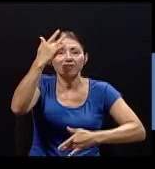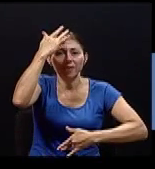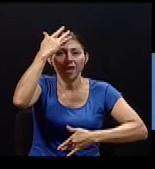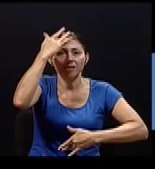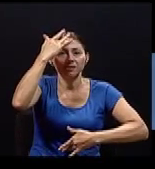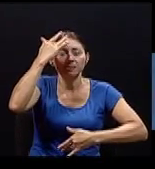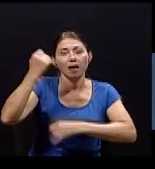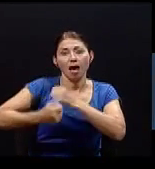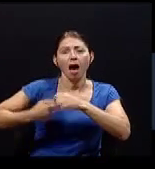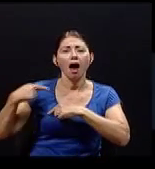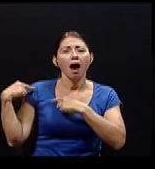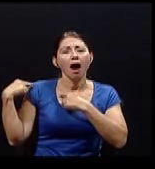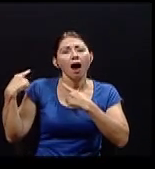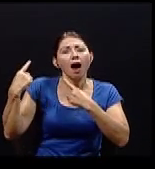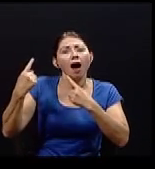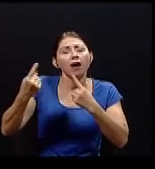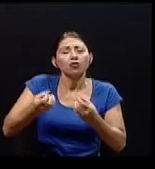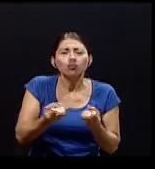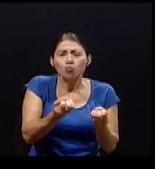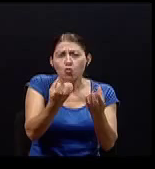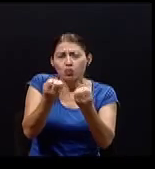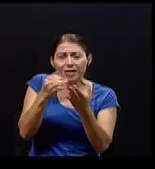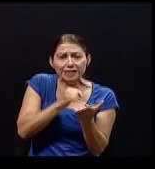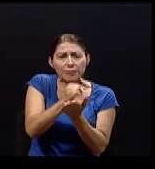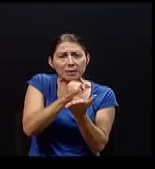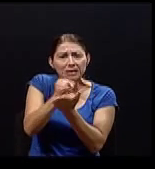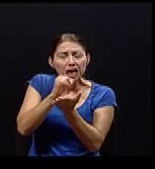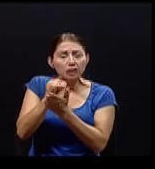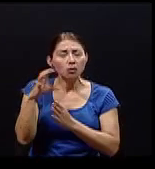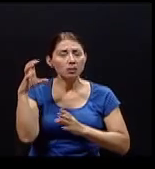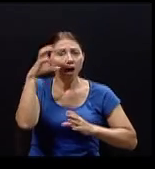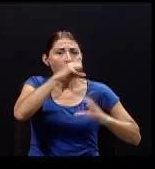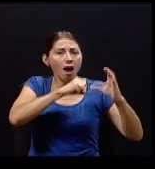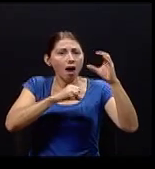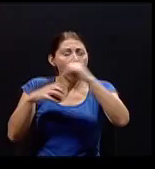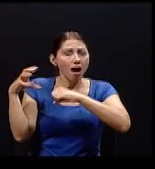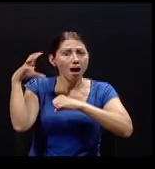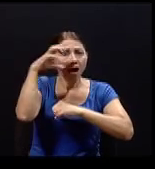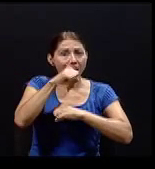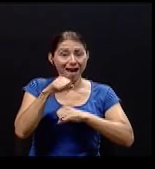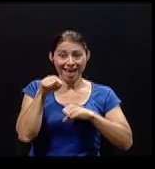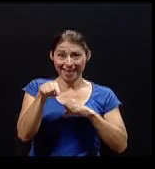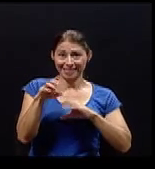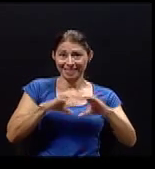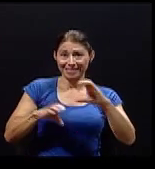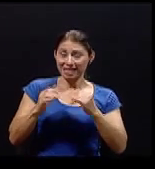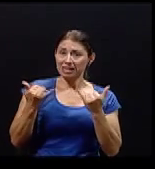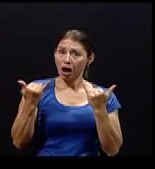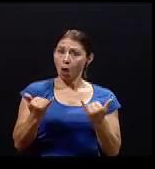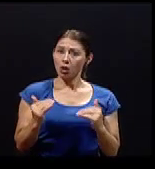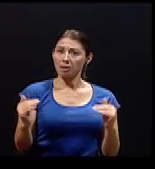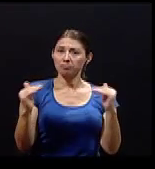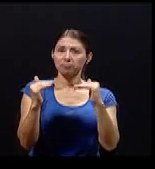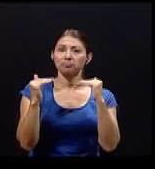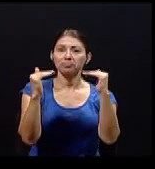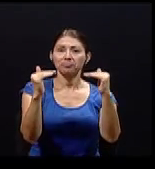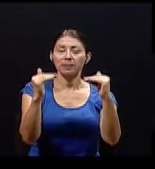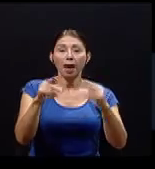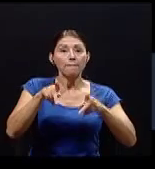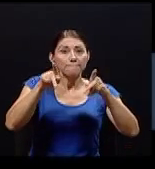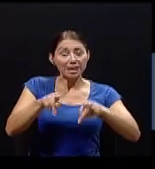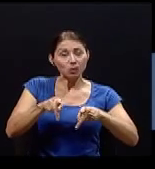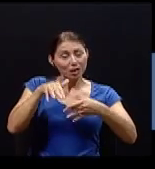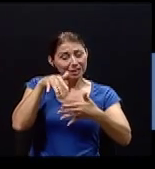lo largo de los años, se dieron muchas investigaciones y descubrimientos que han llevado a esta disciplina donde está hoy. Estudiosos